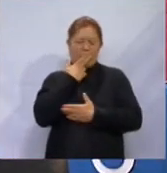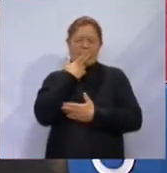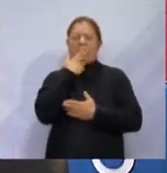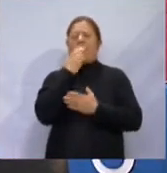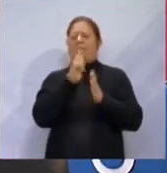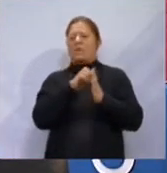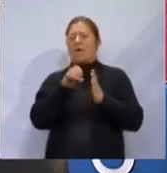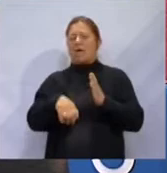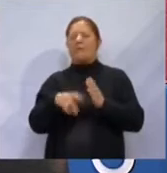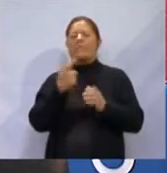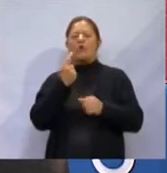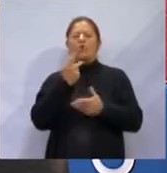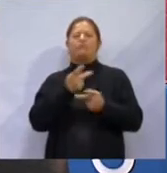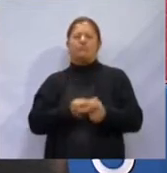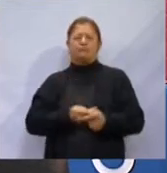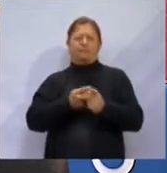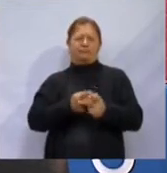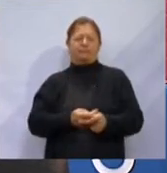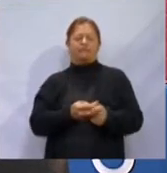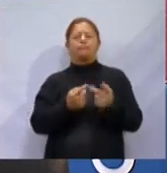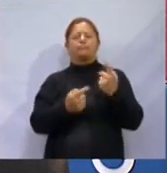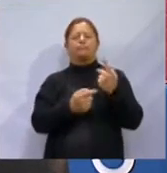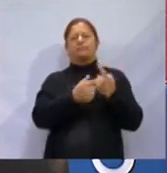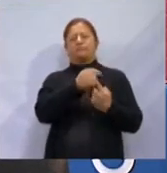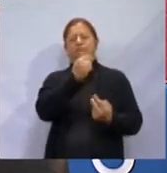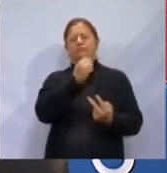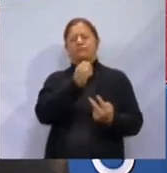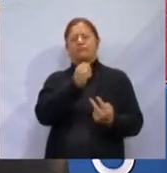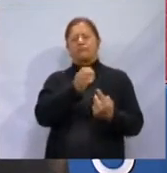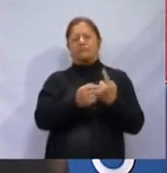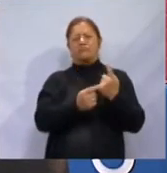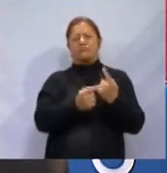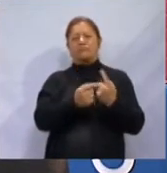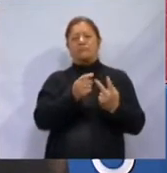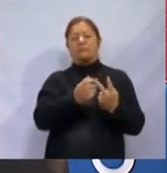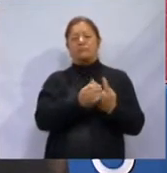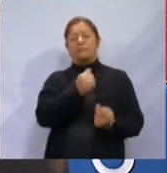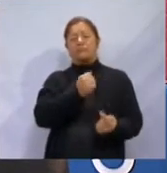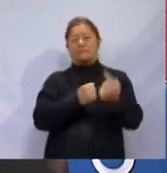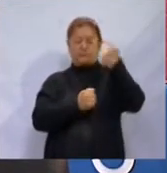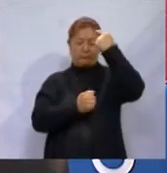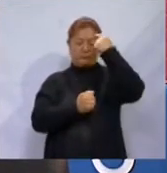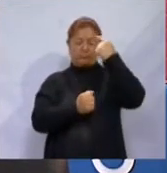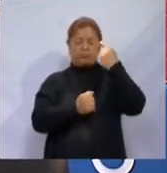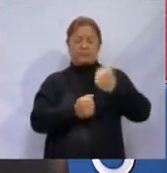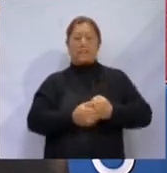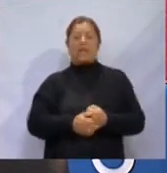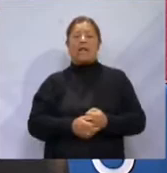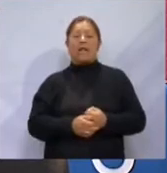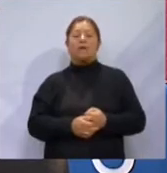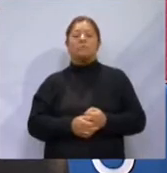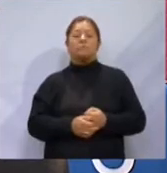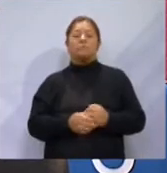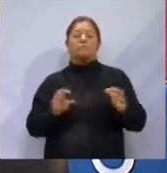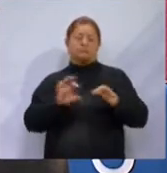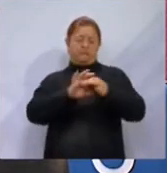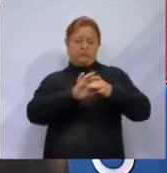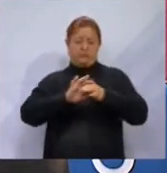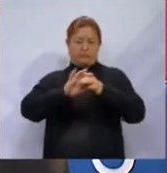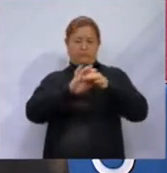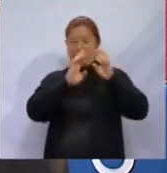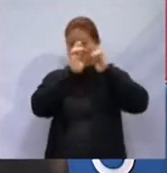la tolerancia, la empatía, la solidaridad, el respeto, para que así